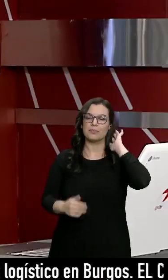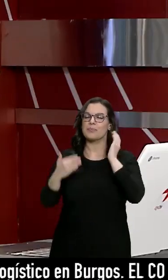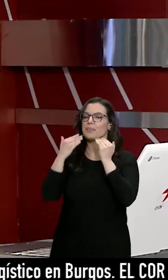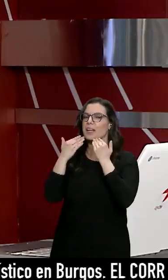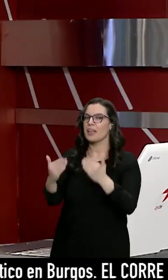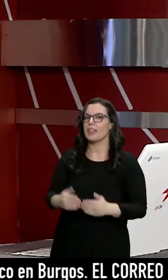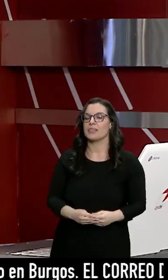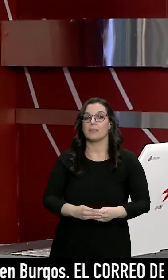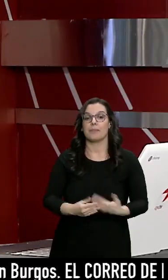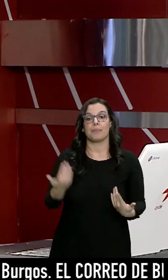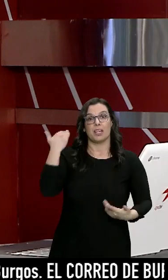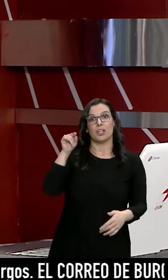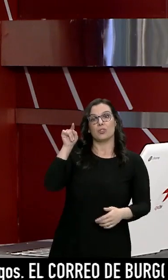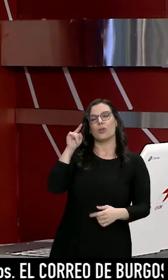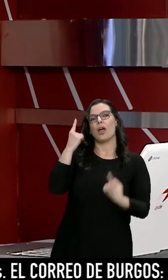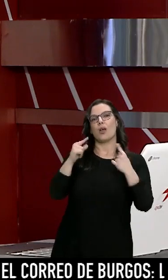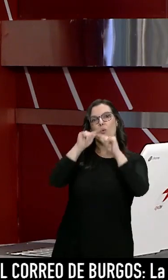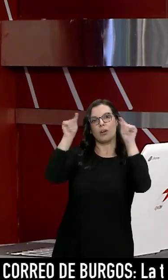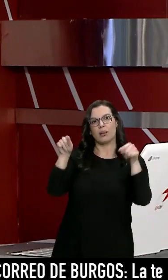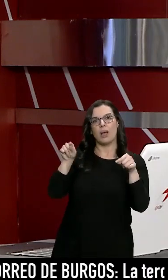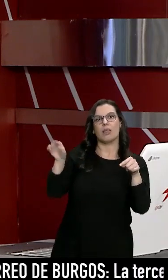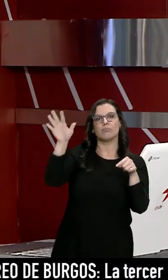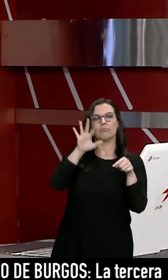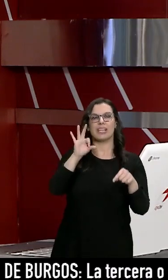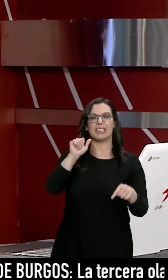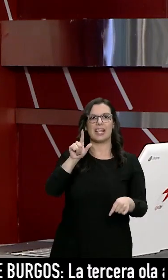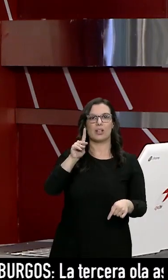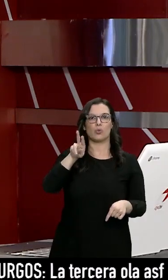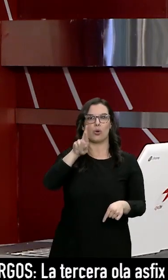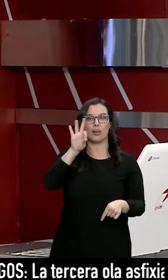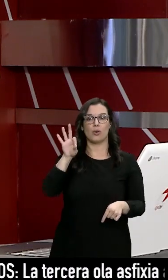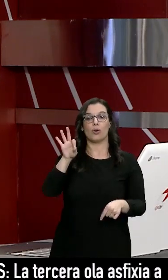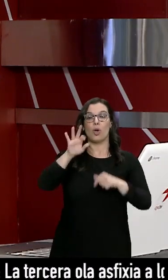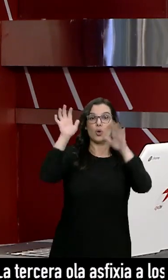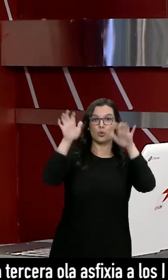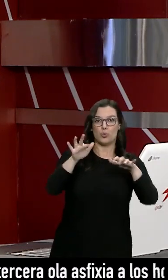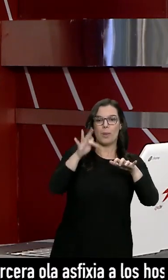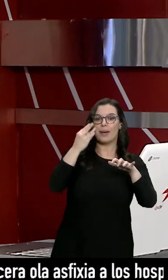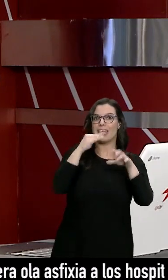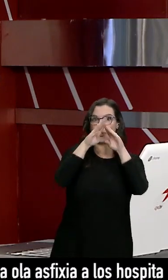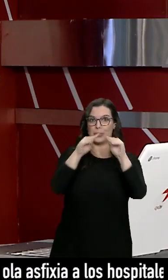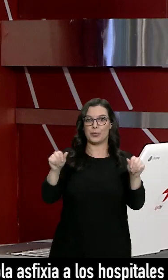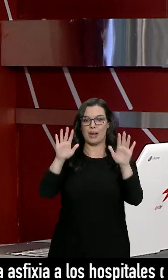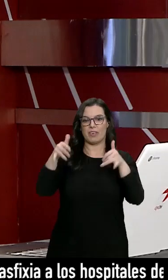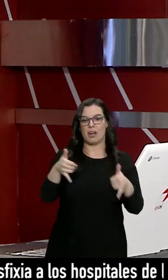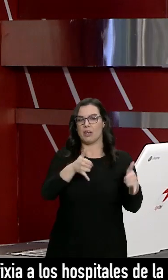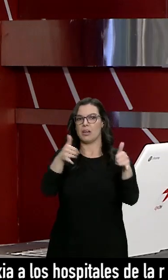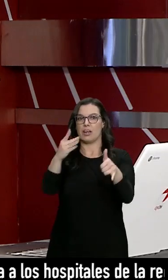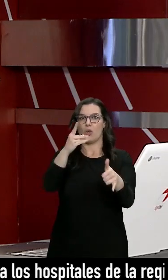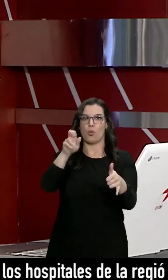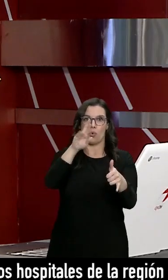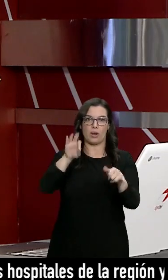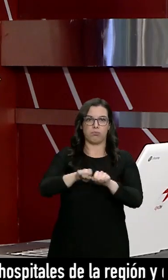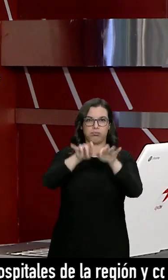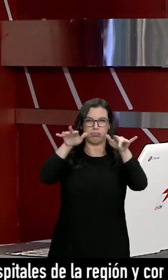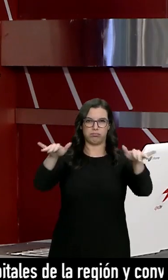Gracias, Francisco. Pues en Soria, en puntos de la provincia como Salduero, las últimas lluvias y el deshielo han provocado el desbordamiento del río Duero a su